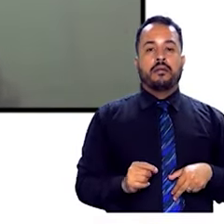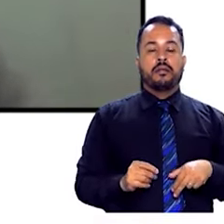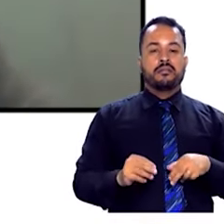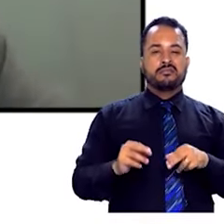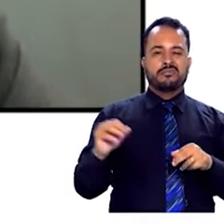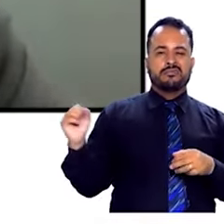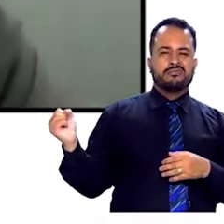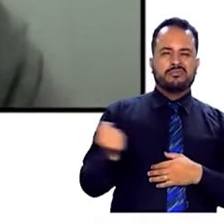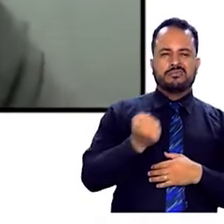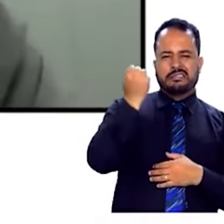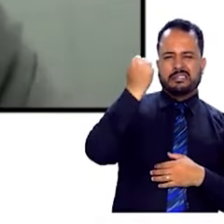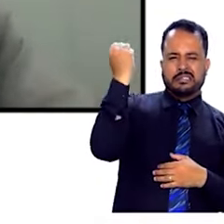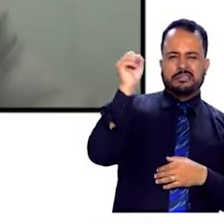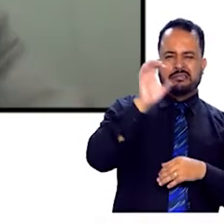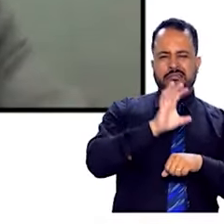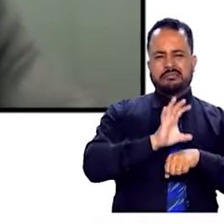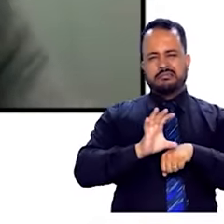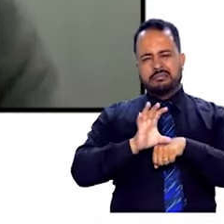con